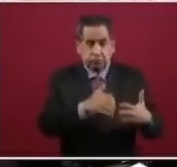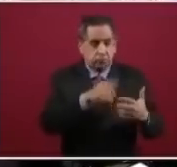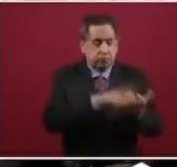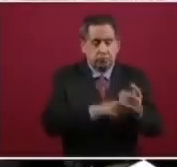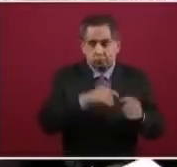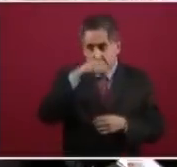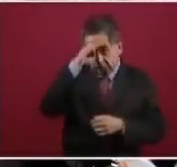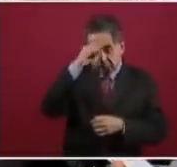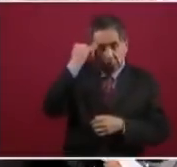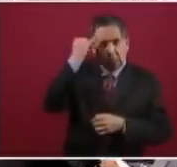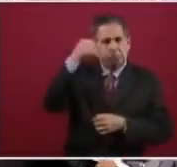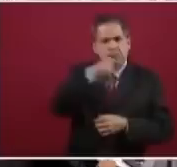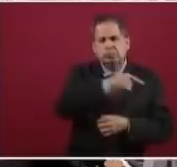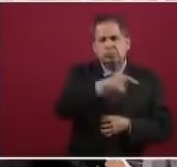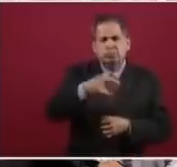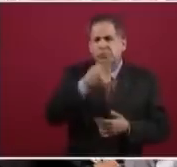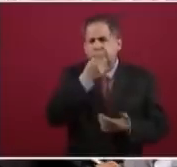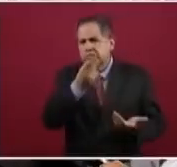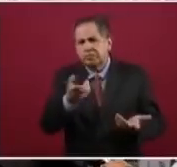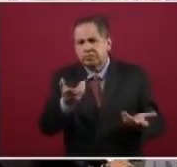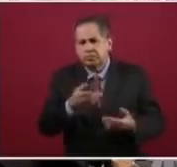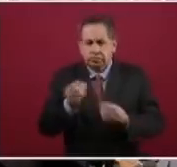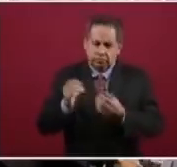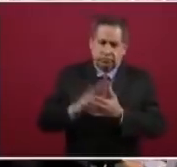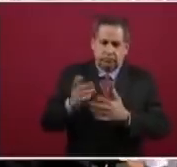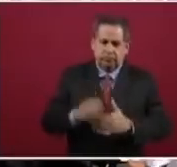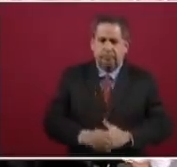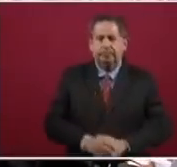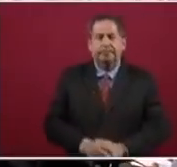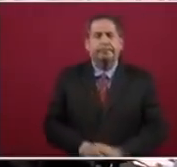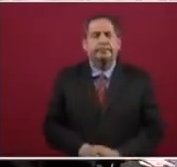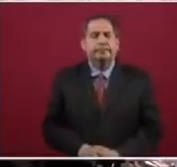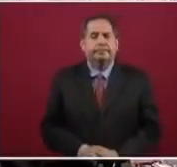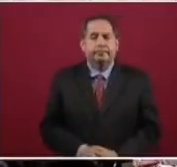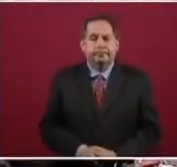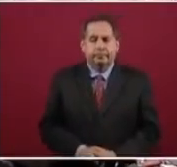estas empresas a que les han dicho muchas gracias